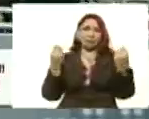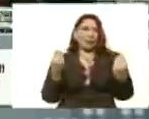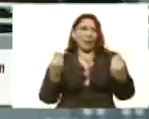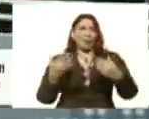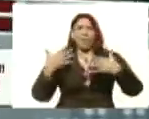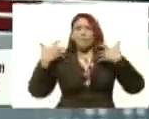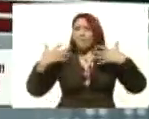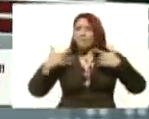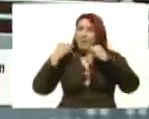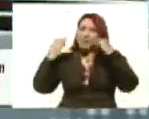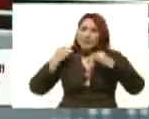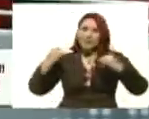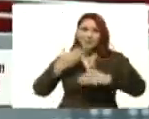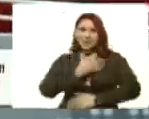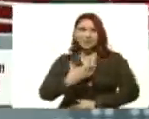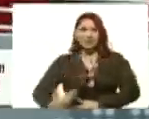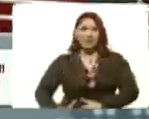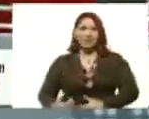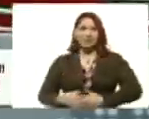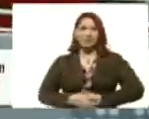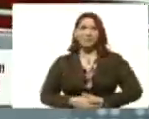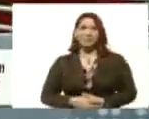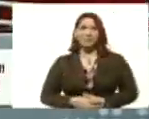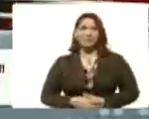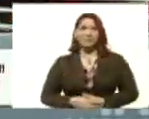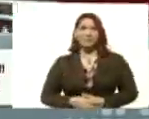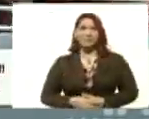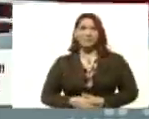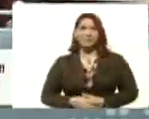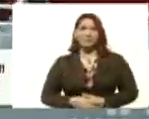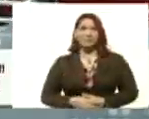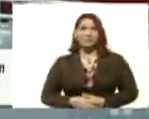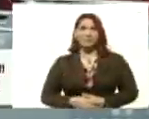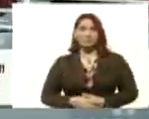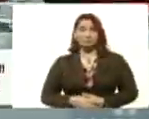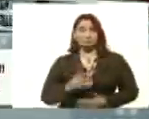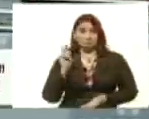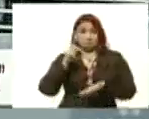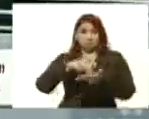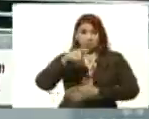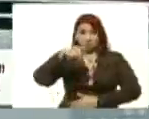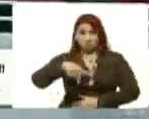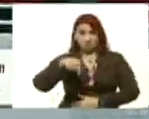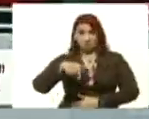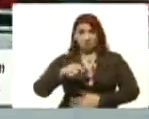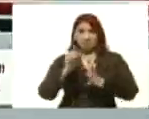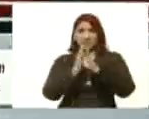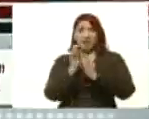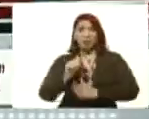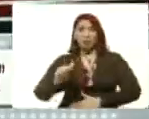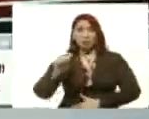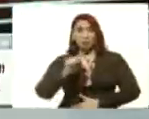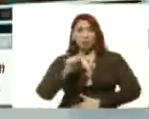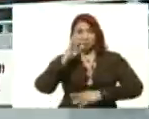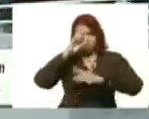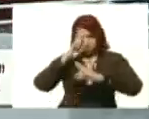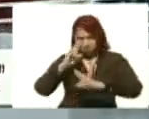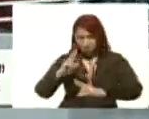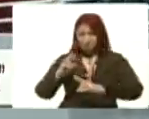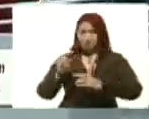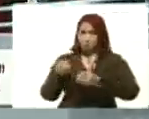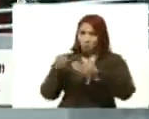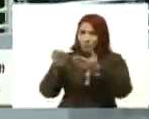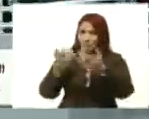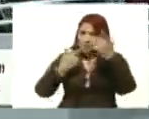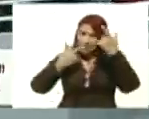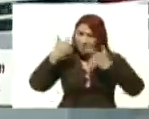y feliz, presidente, feliz de estar acá en San Agustín, cumplirle a usted, cumplirle a